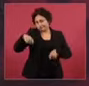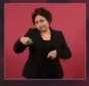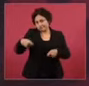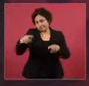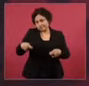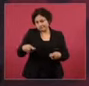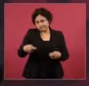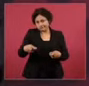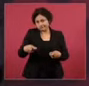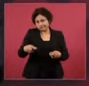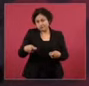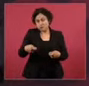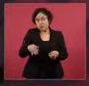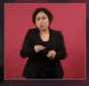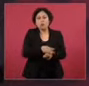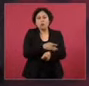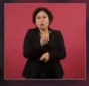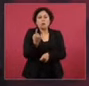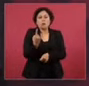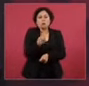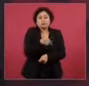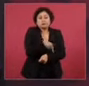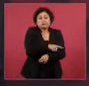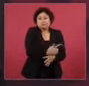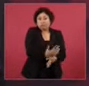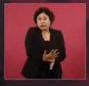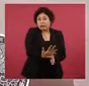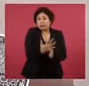No aumentaban el salario porque decían